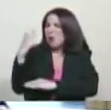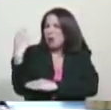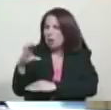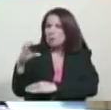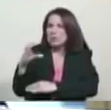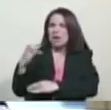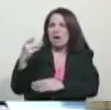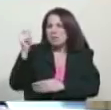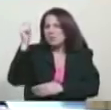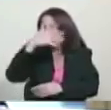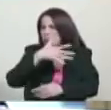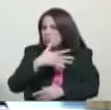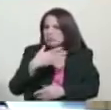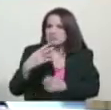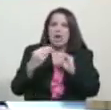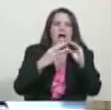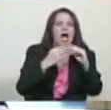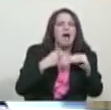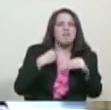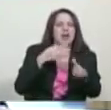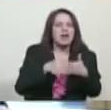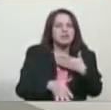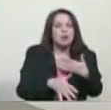hablar de Venezuela. ¿Quién les dio la potestad?